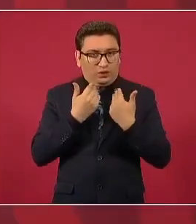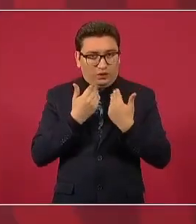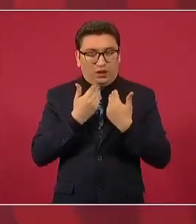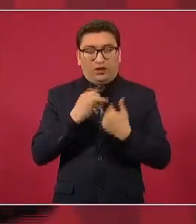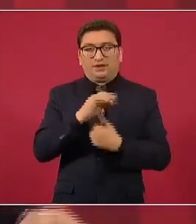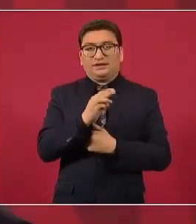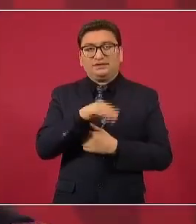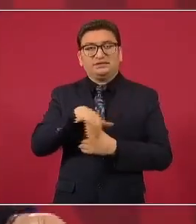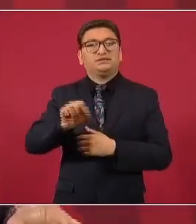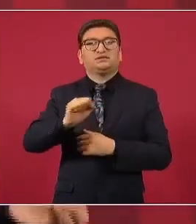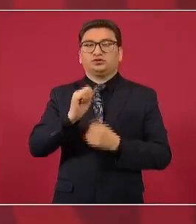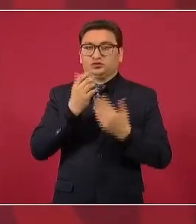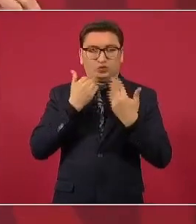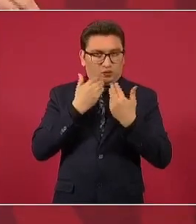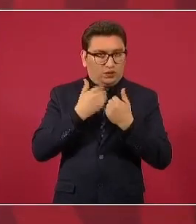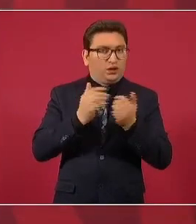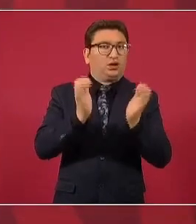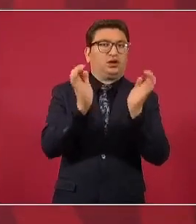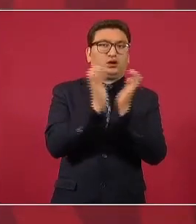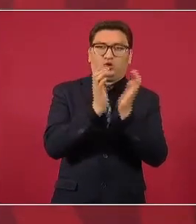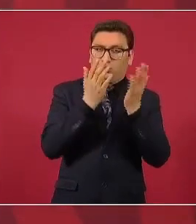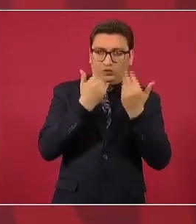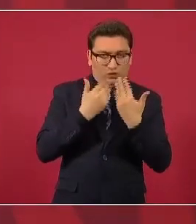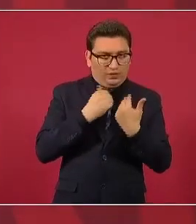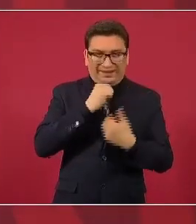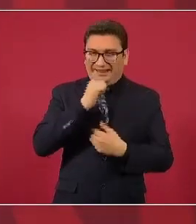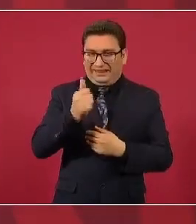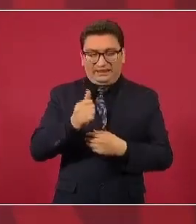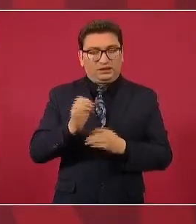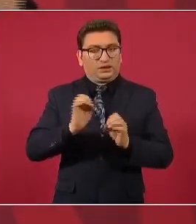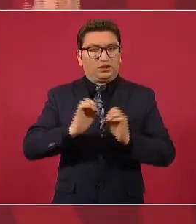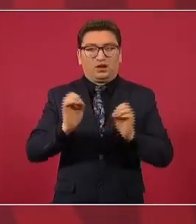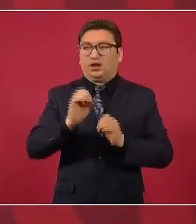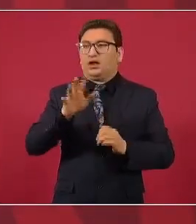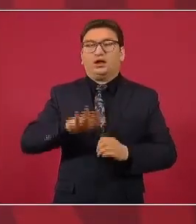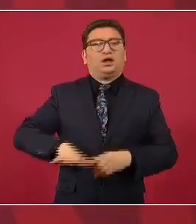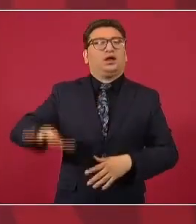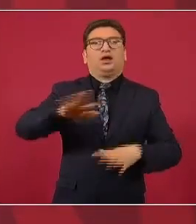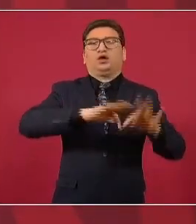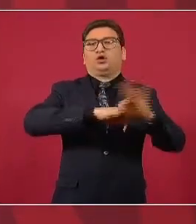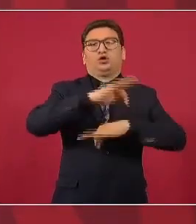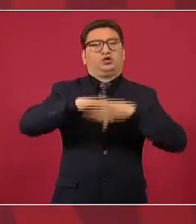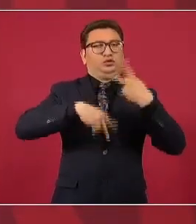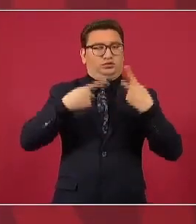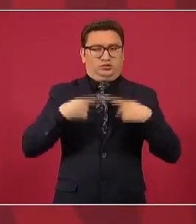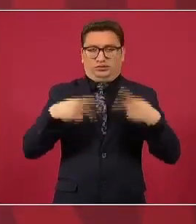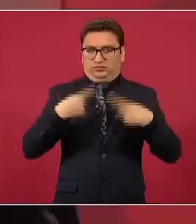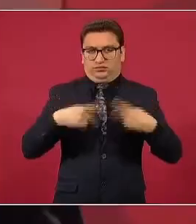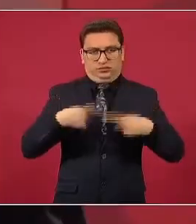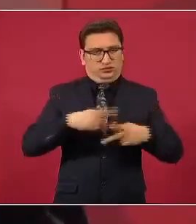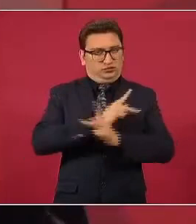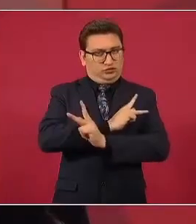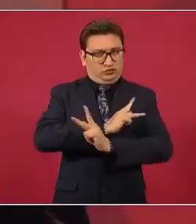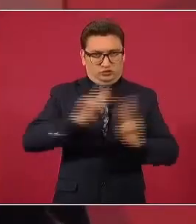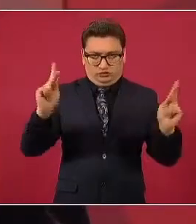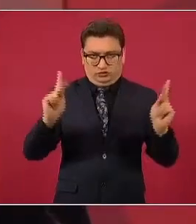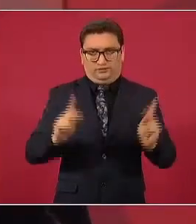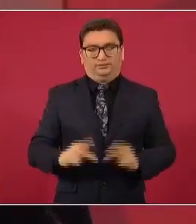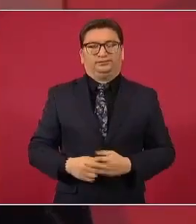los que no tienen ni ISSSTE ni seguro, a la población abierta, a todos.